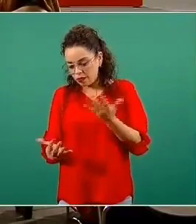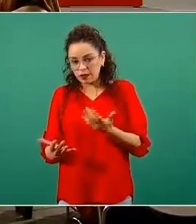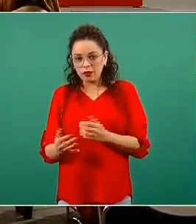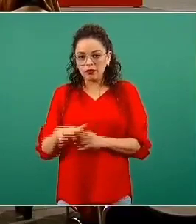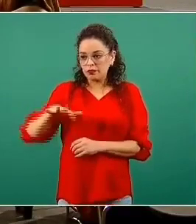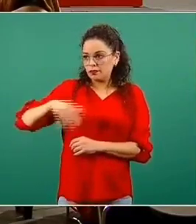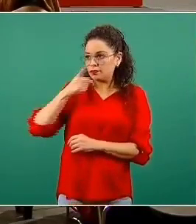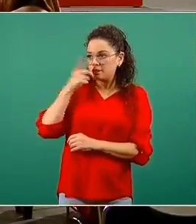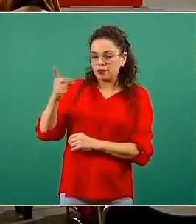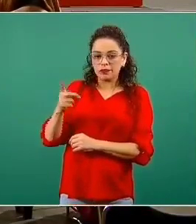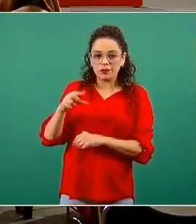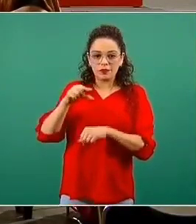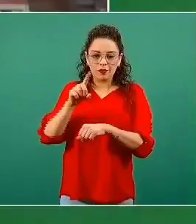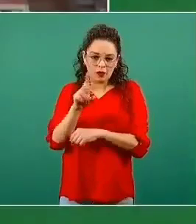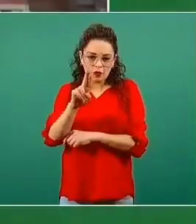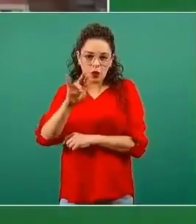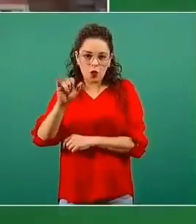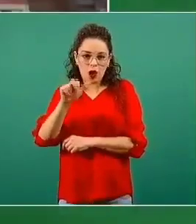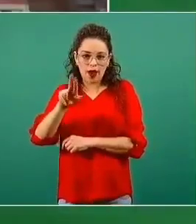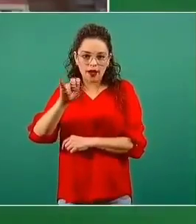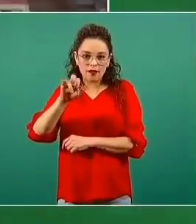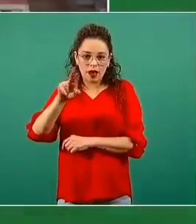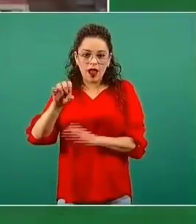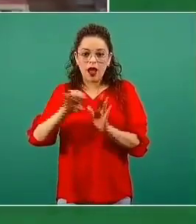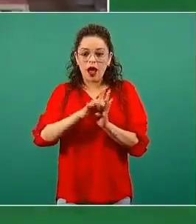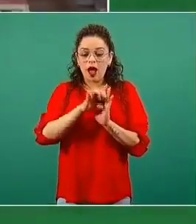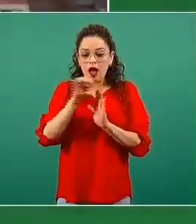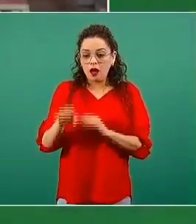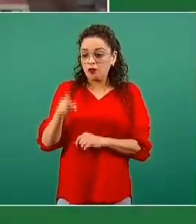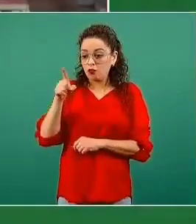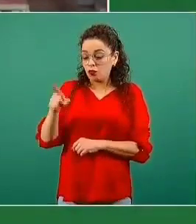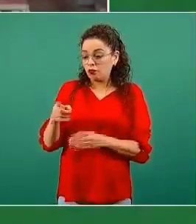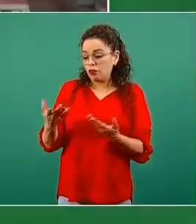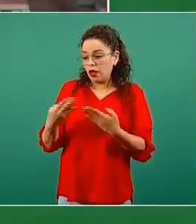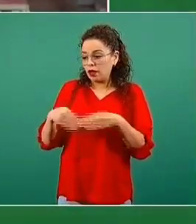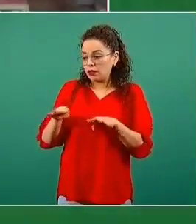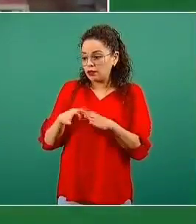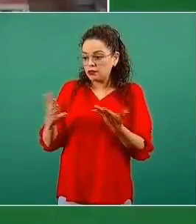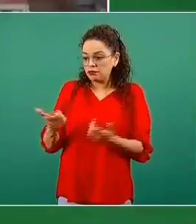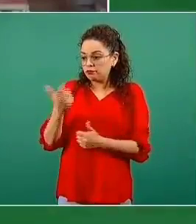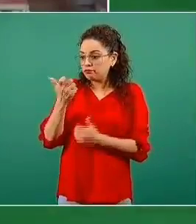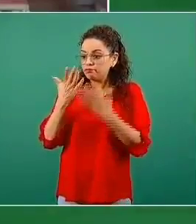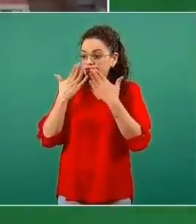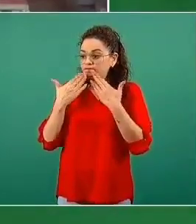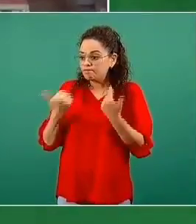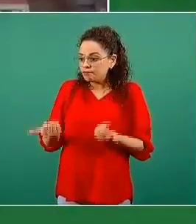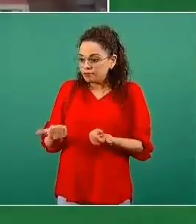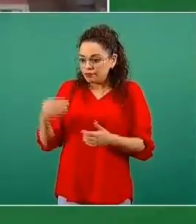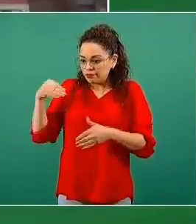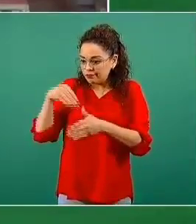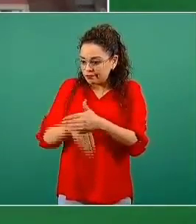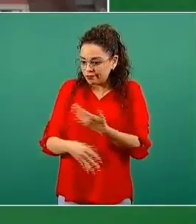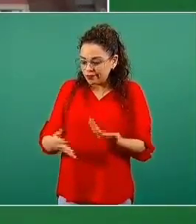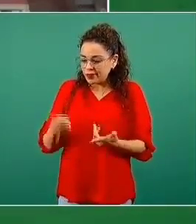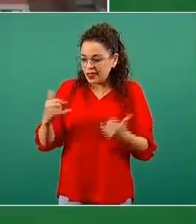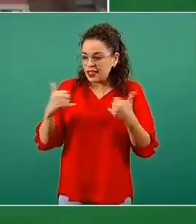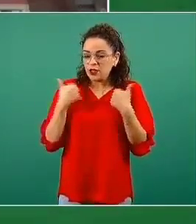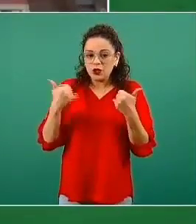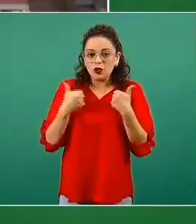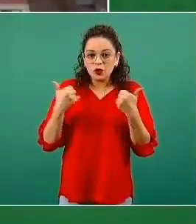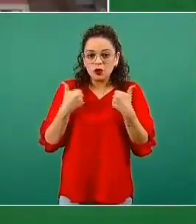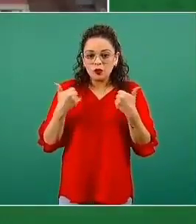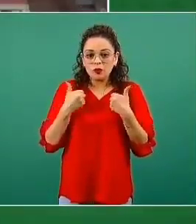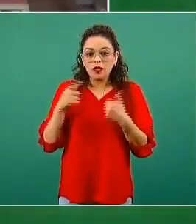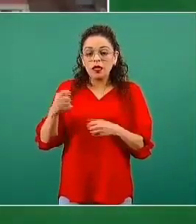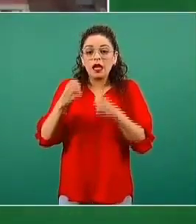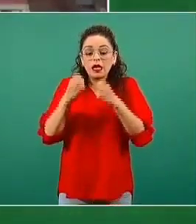Juan Rivera, si tienes un hogar que tiene caída del ingreso, que lleva a que los jóvenes adolescentes que todavía estaban